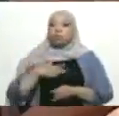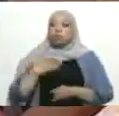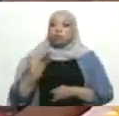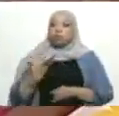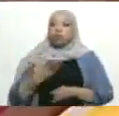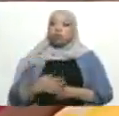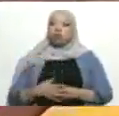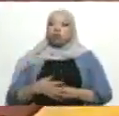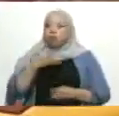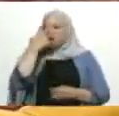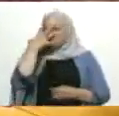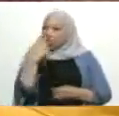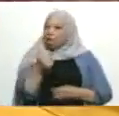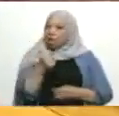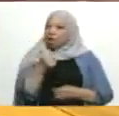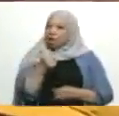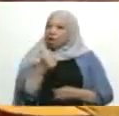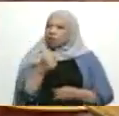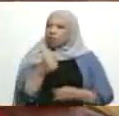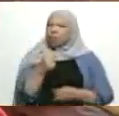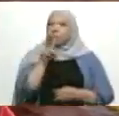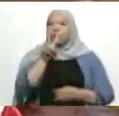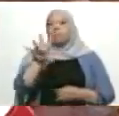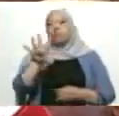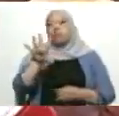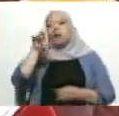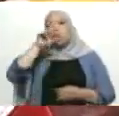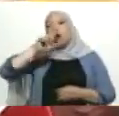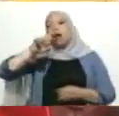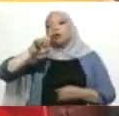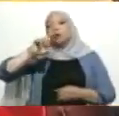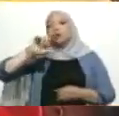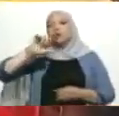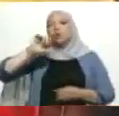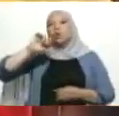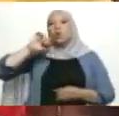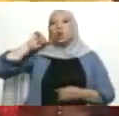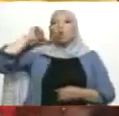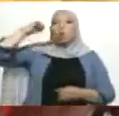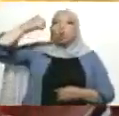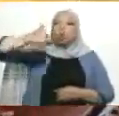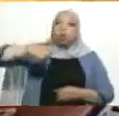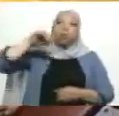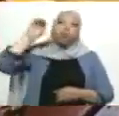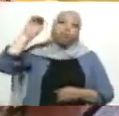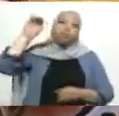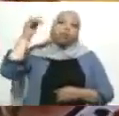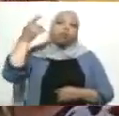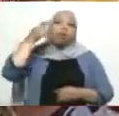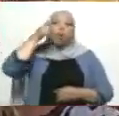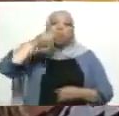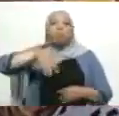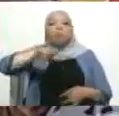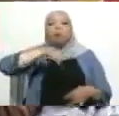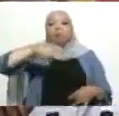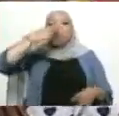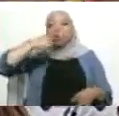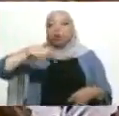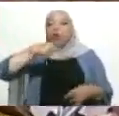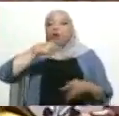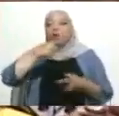gente entenderá entonces, dentro de 25 años más, cómo un pueblo humilde y